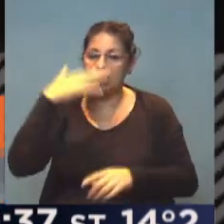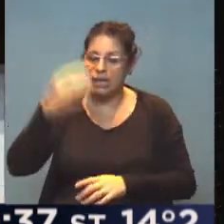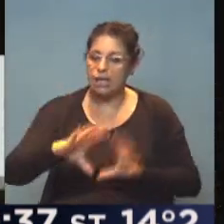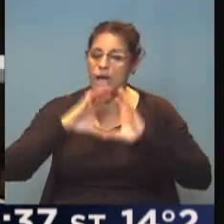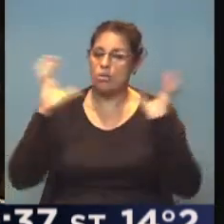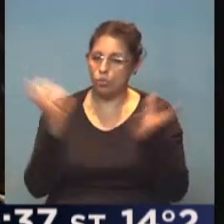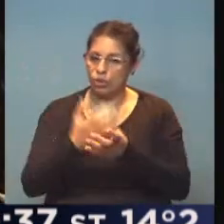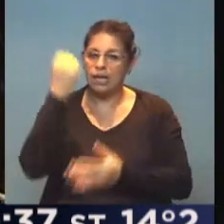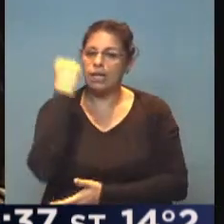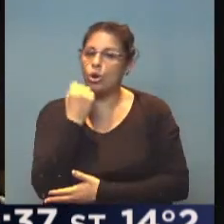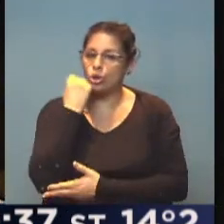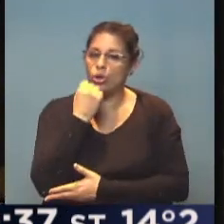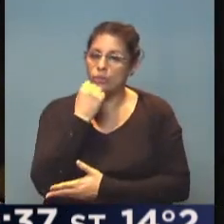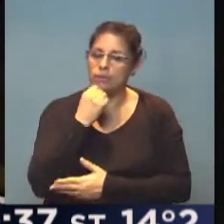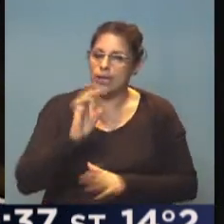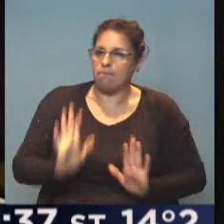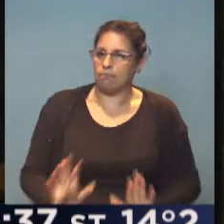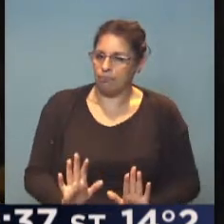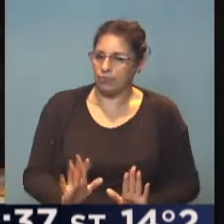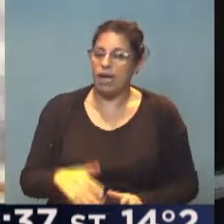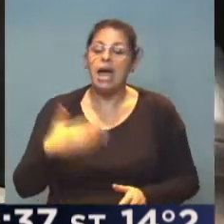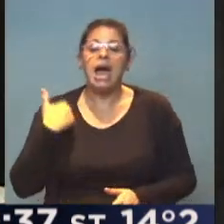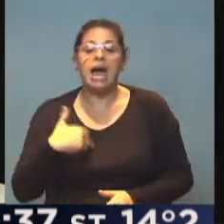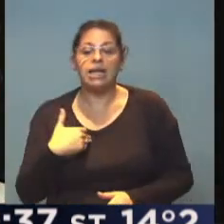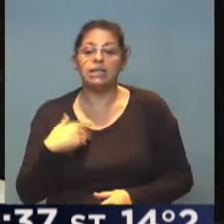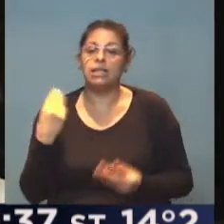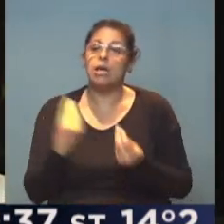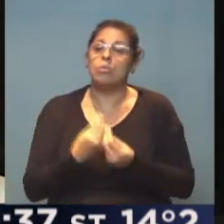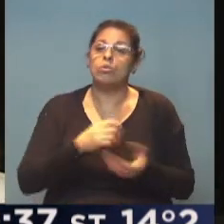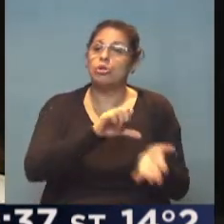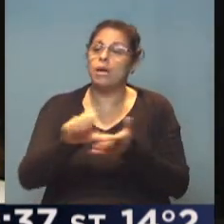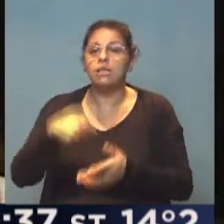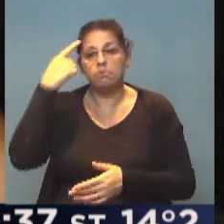la economía está bastante frenada, Argentina se presenta para muchos como una oportunidad especial.